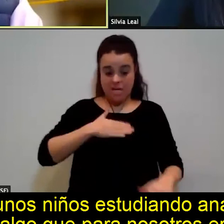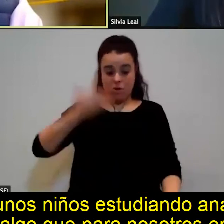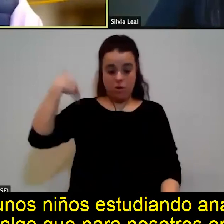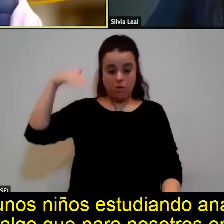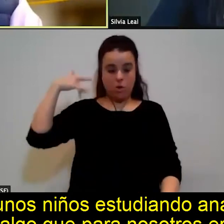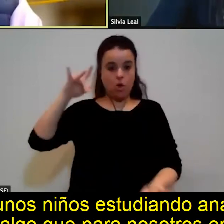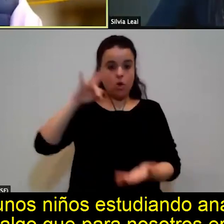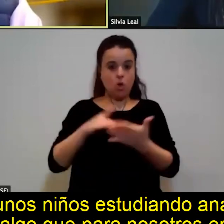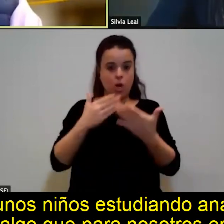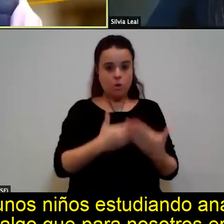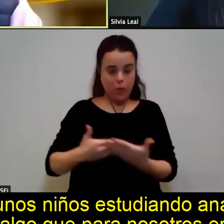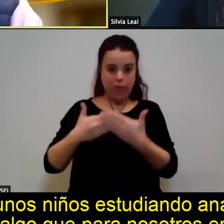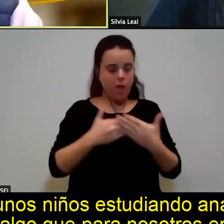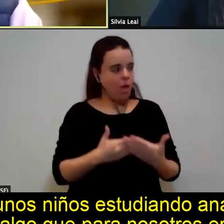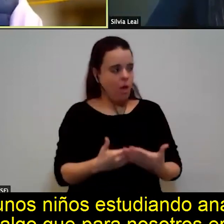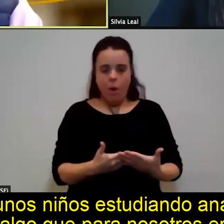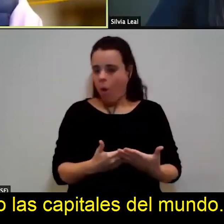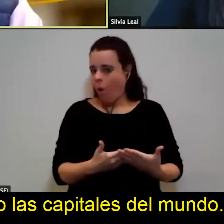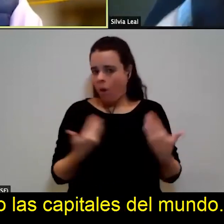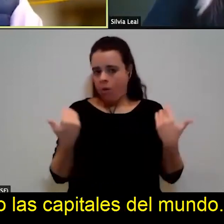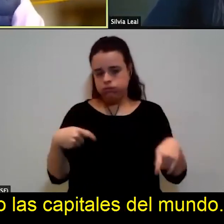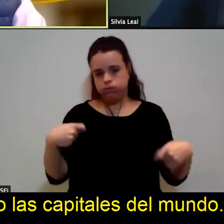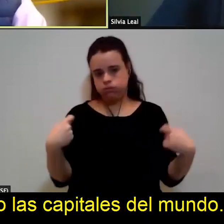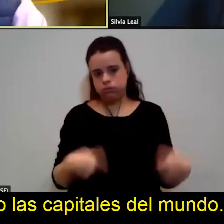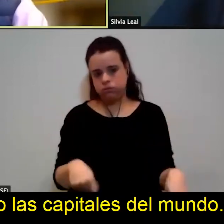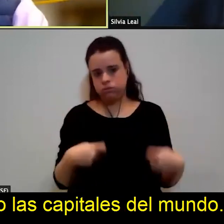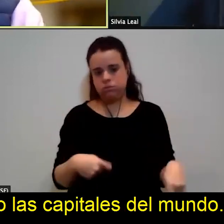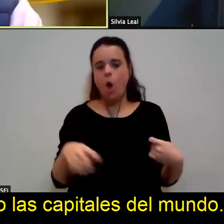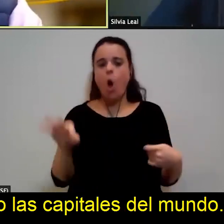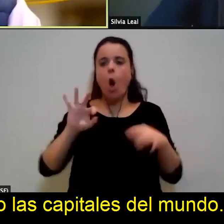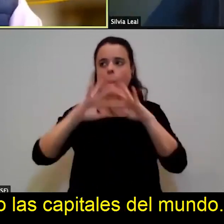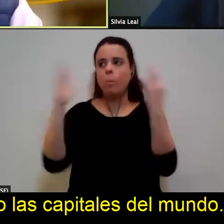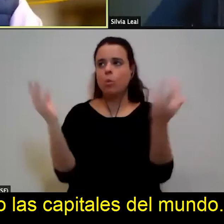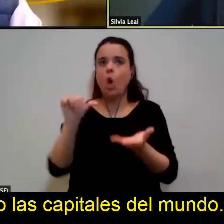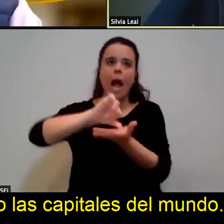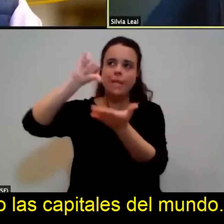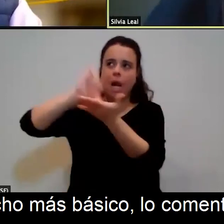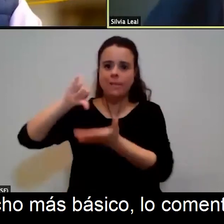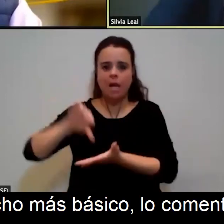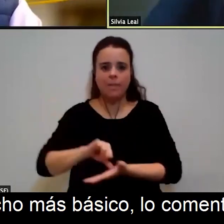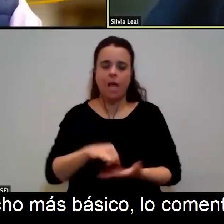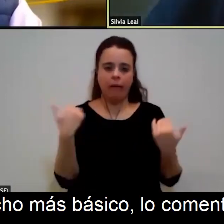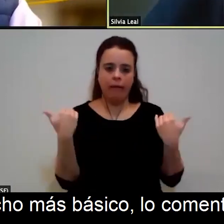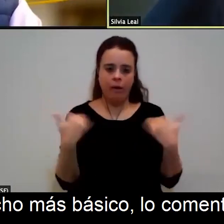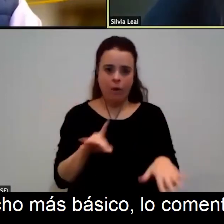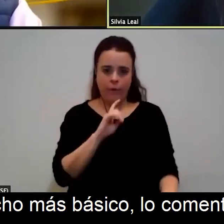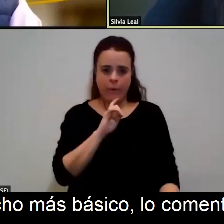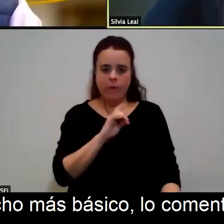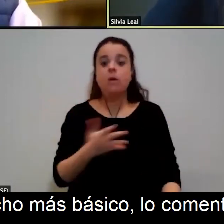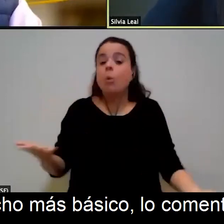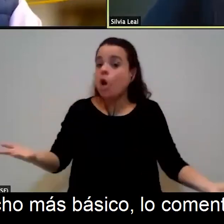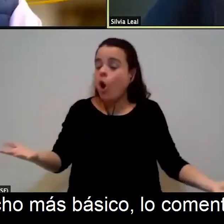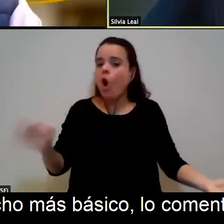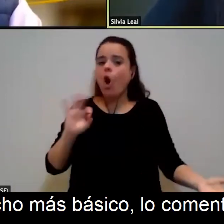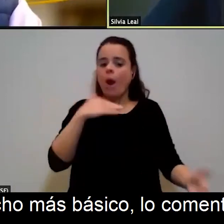estudiábamos era un auténtico rollo, ¿no? O las capitales del mundo, ¿no? Sí, o bueno, o algo mucho más básico,